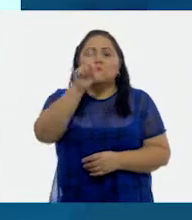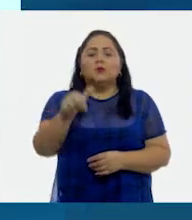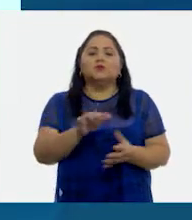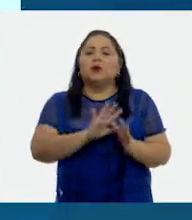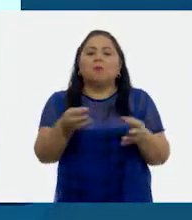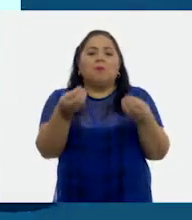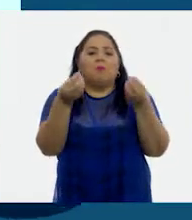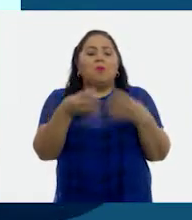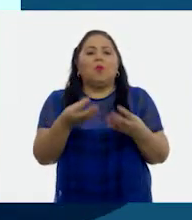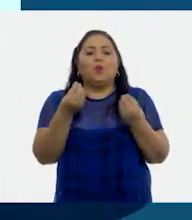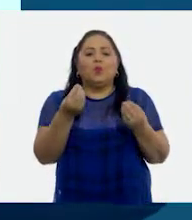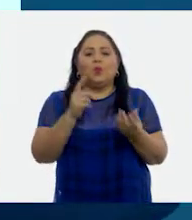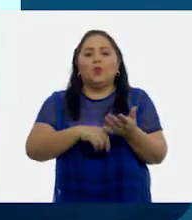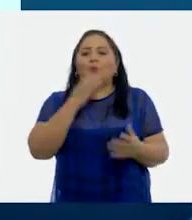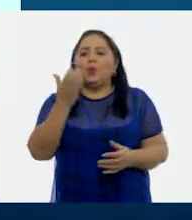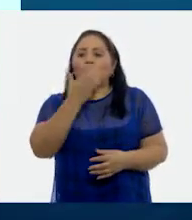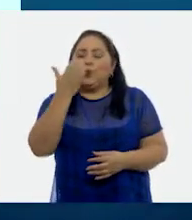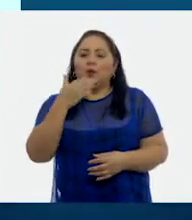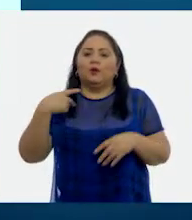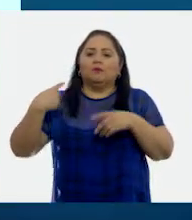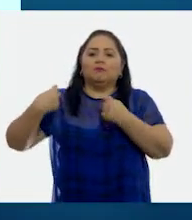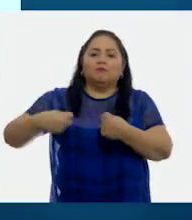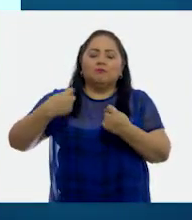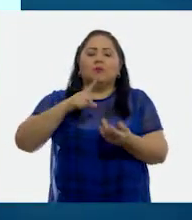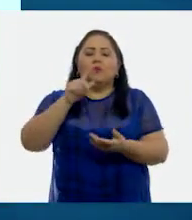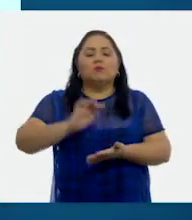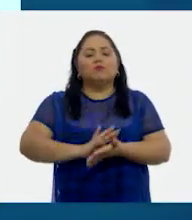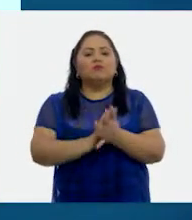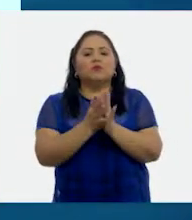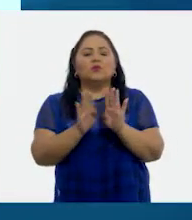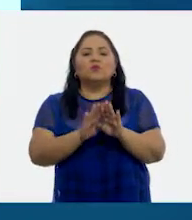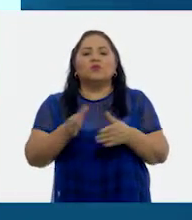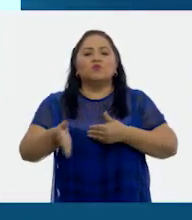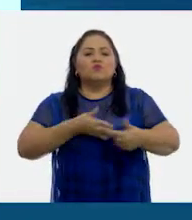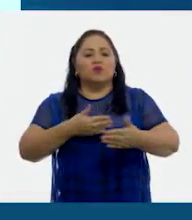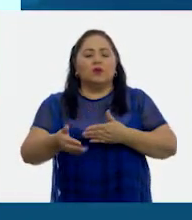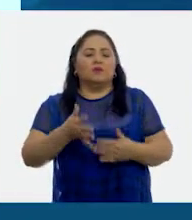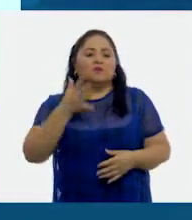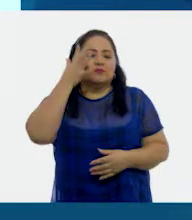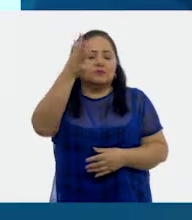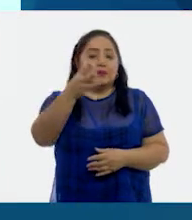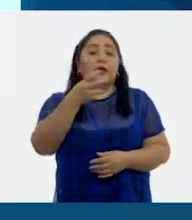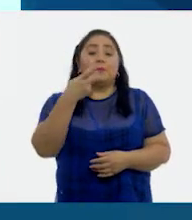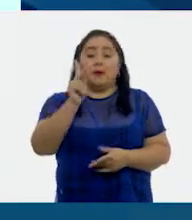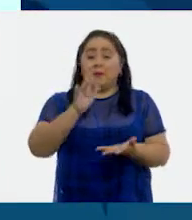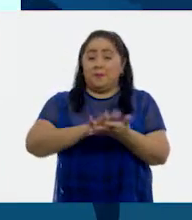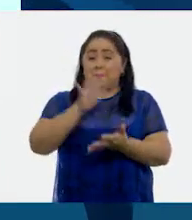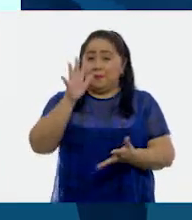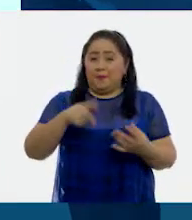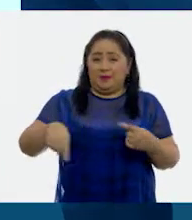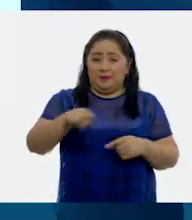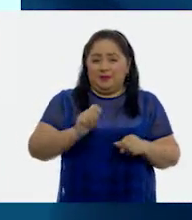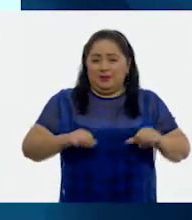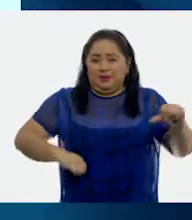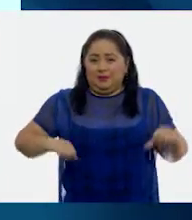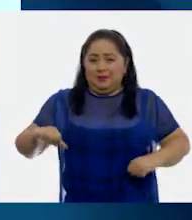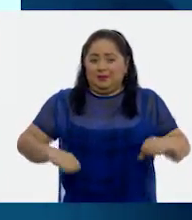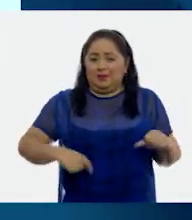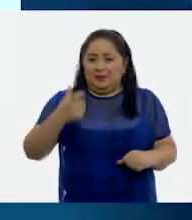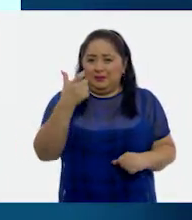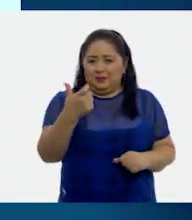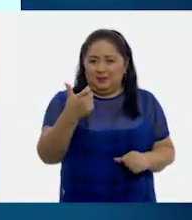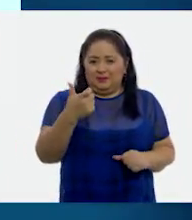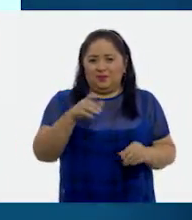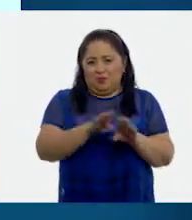perdido gran parte de las costumbres y se van adquiriendo hábitos modernos. La mayoría de las actividades económicas